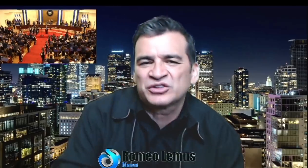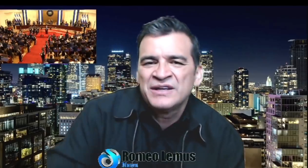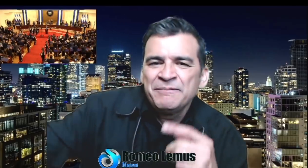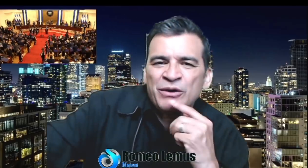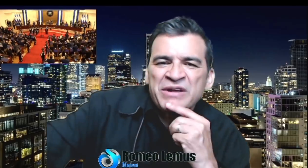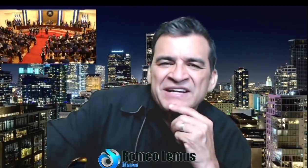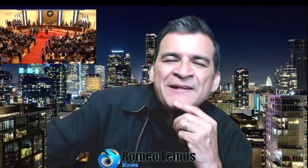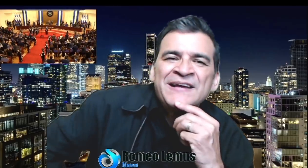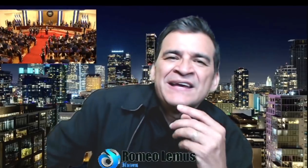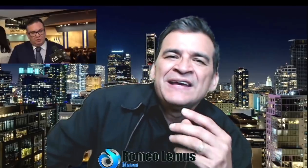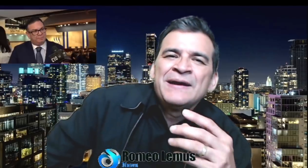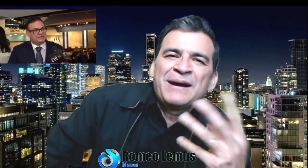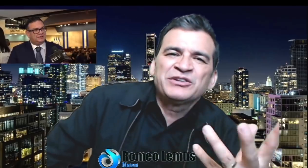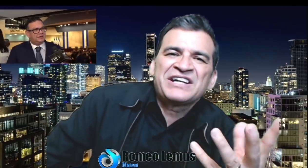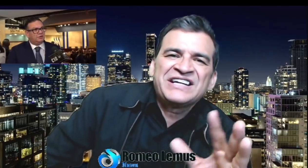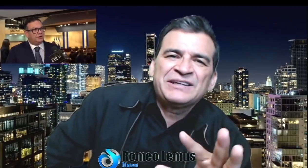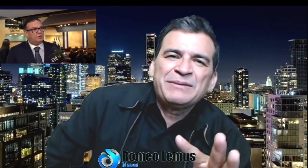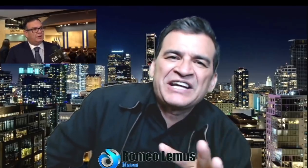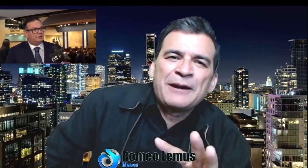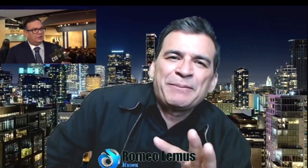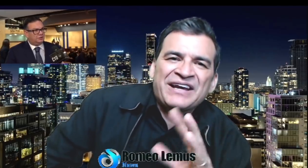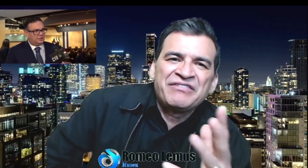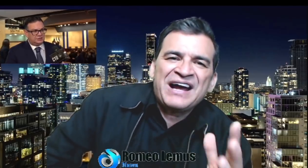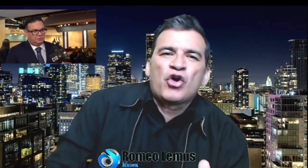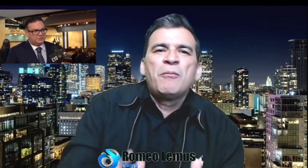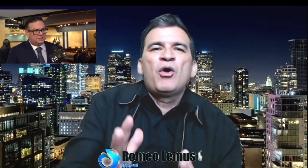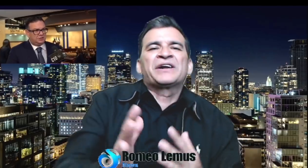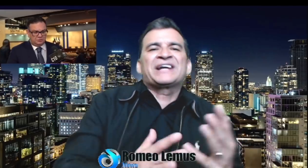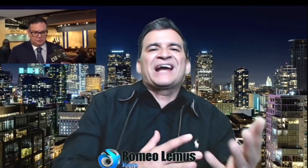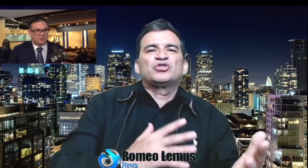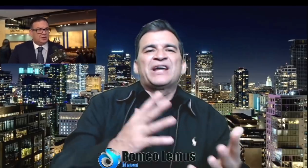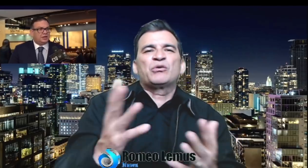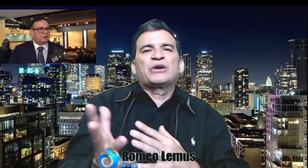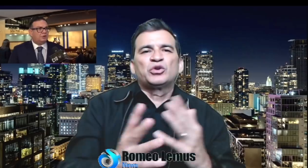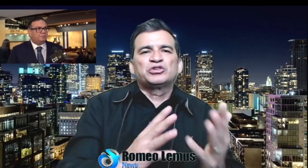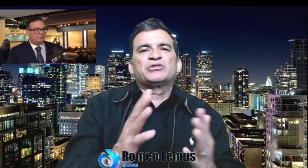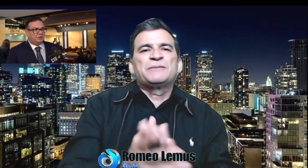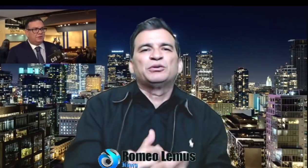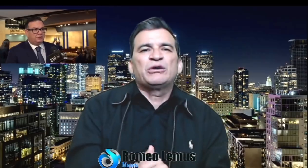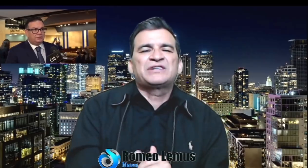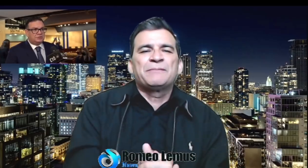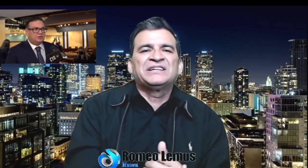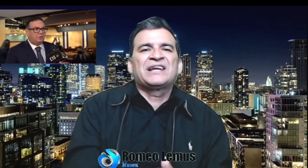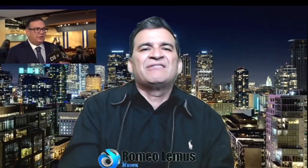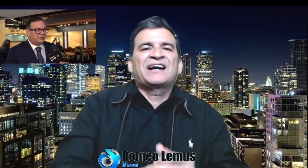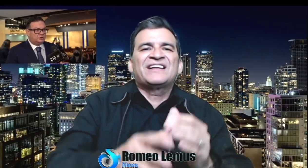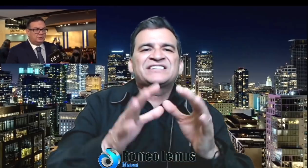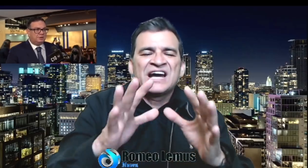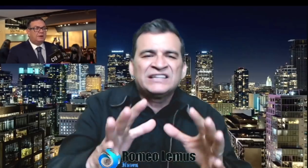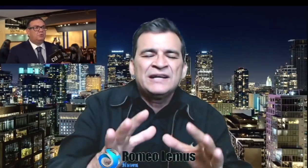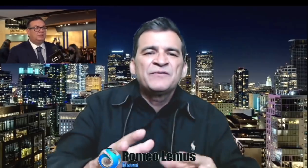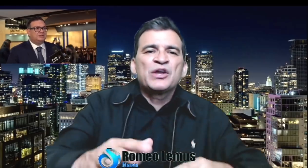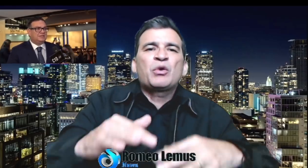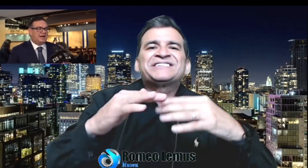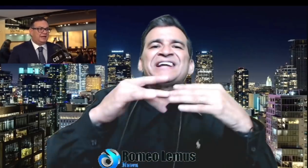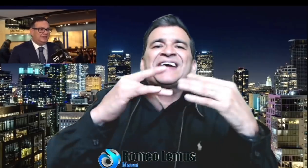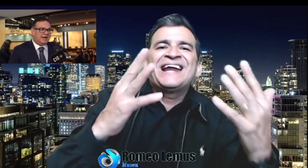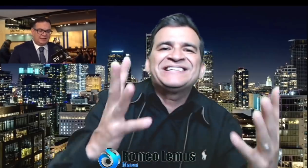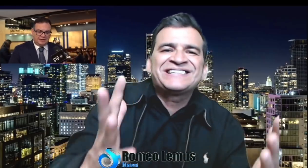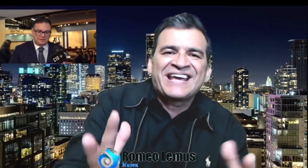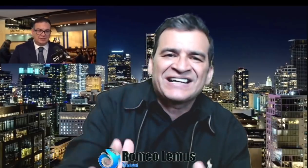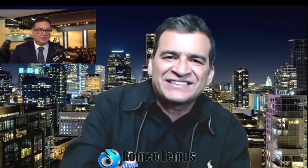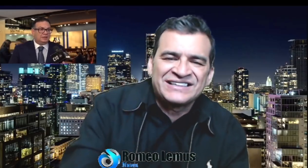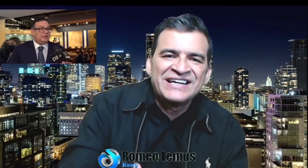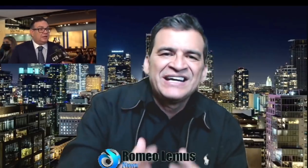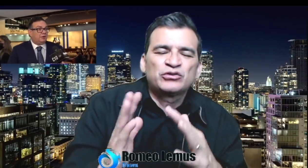gusta a ellos pero bien veamos el siguiente material para que vean cómo reaccionaron algunos de los diputados también de la bancada hacían y cuál es el